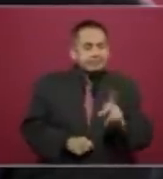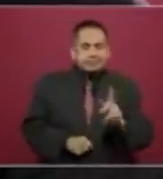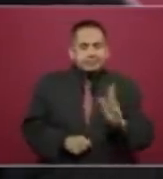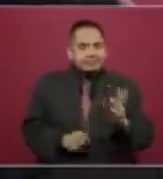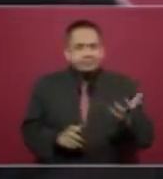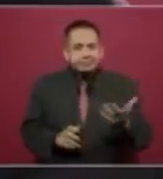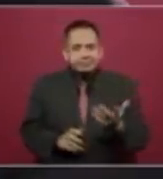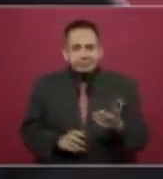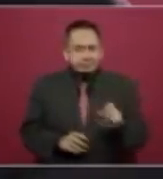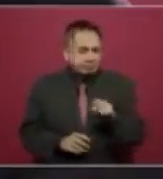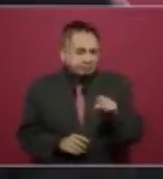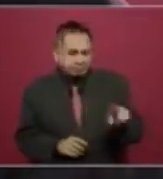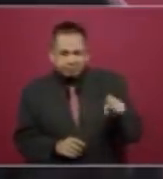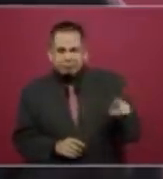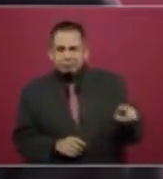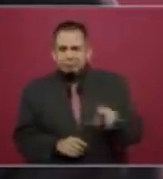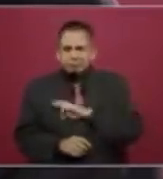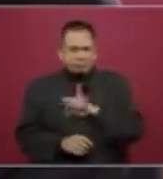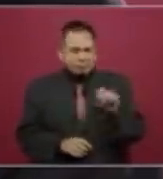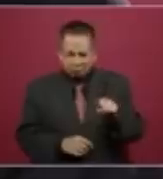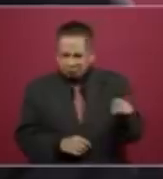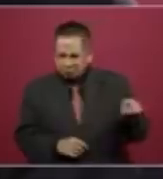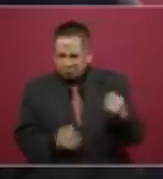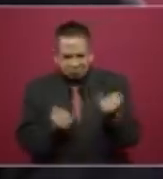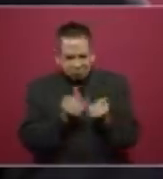incluso pasa en los medios.